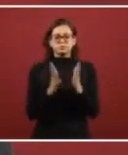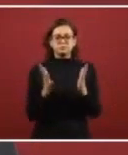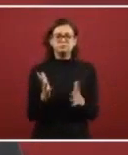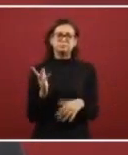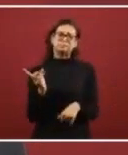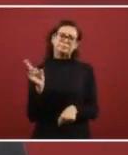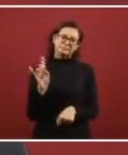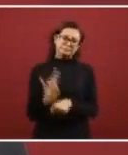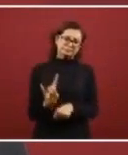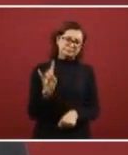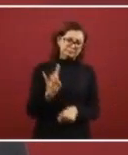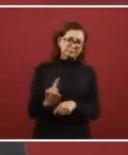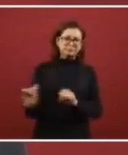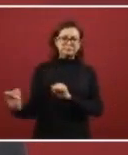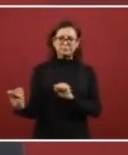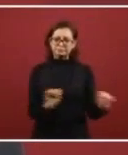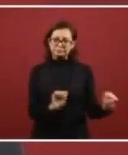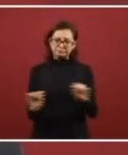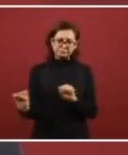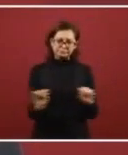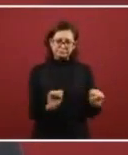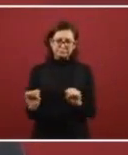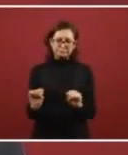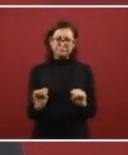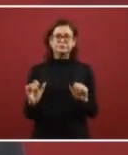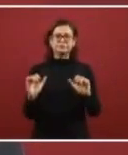simulacro para